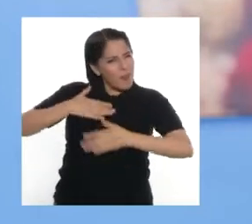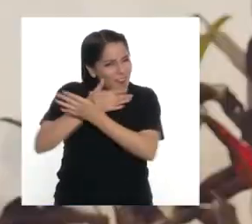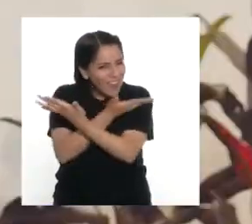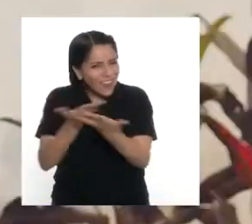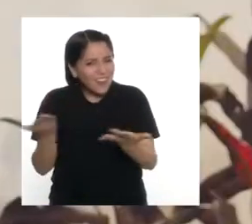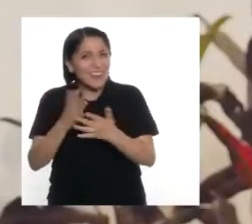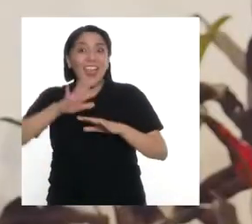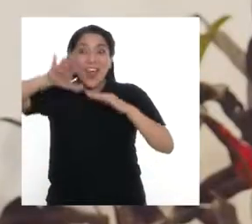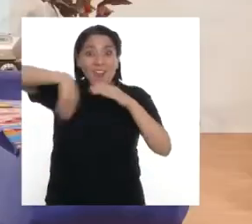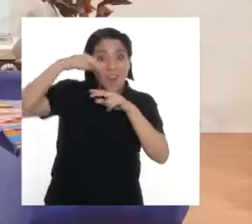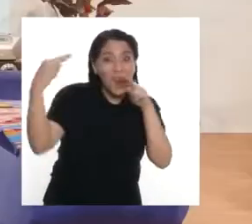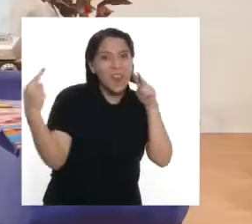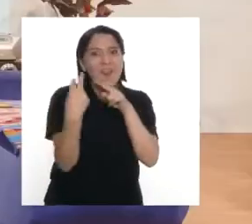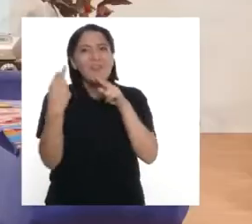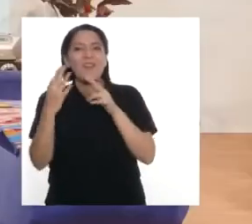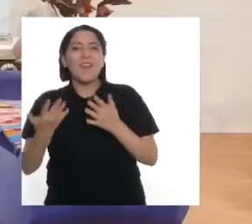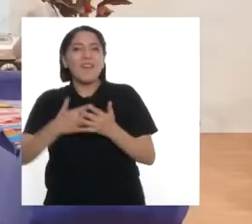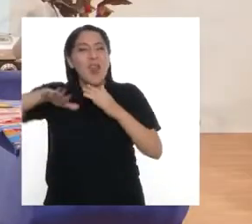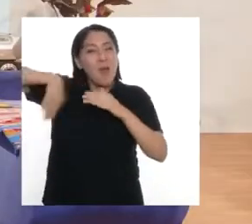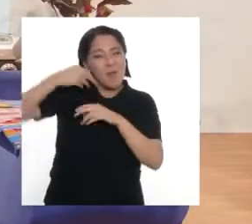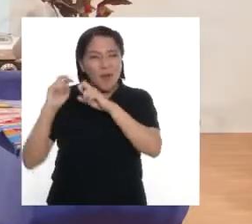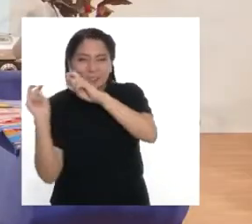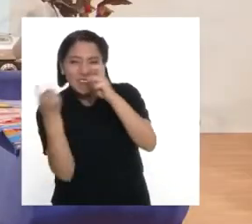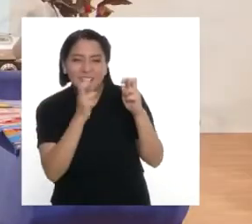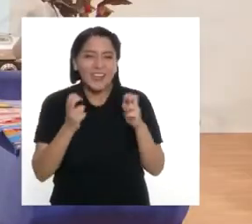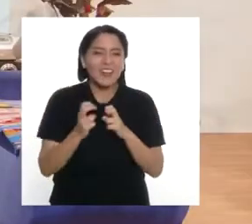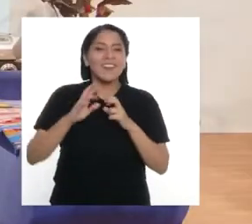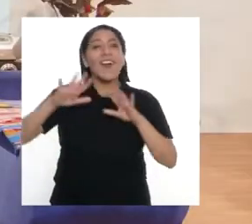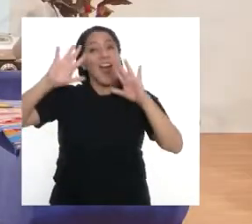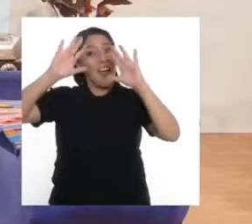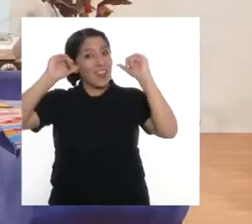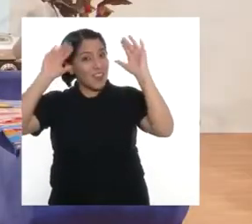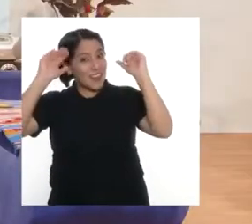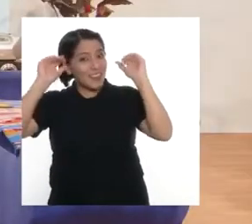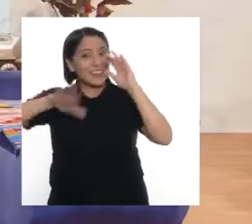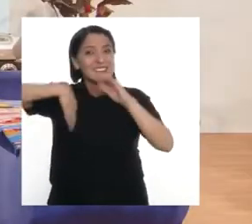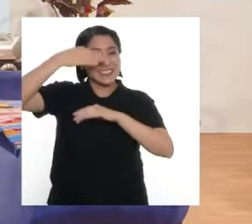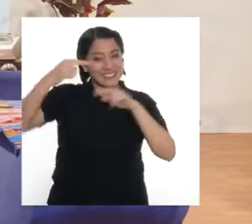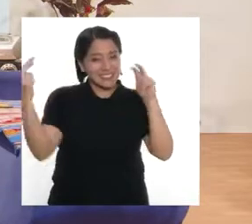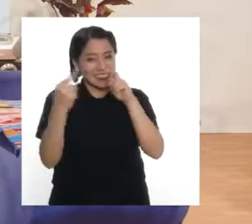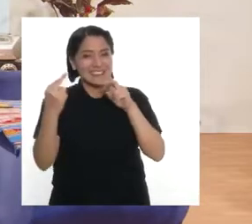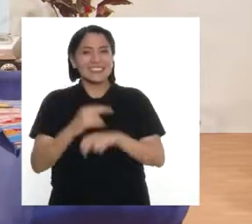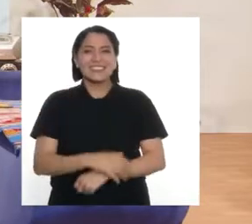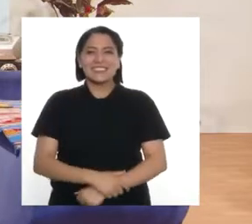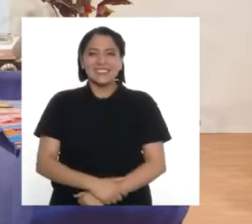es. Ya nos vemos pronto en nuestra siguiente aventura. ¡Hasta la próxima!